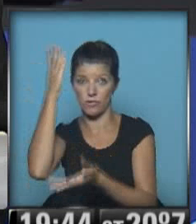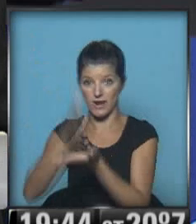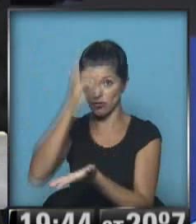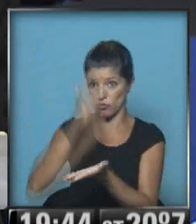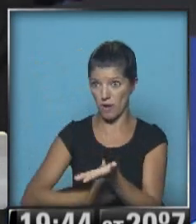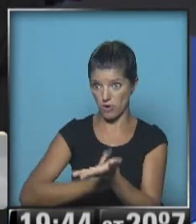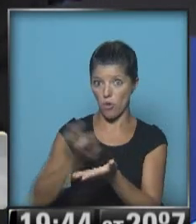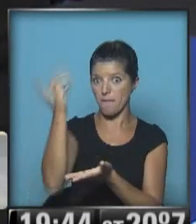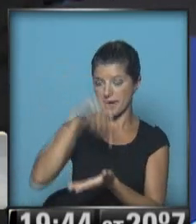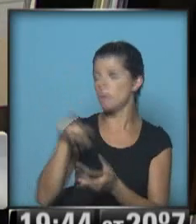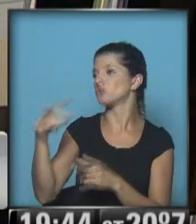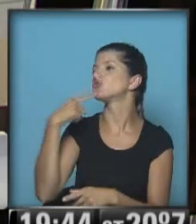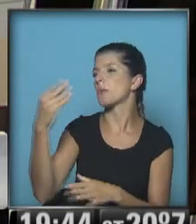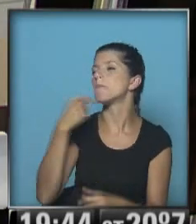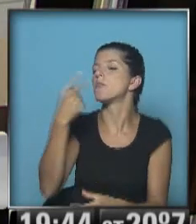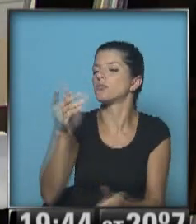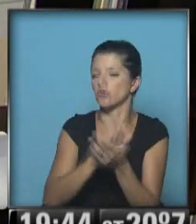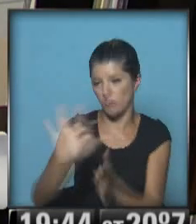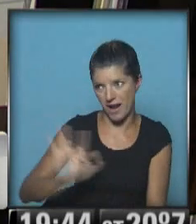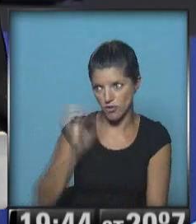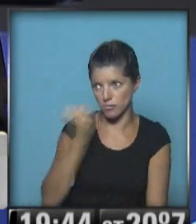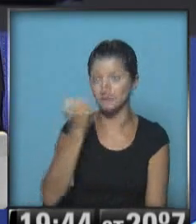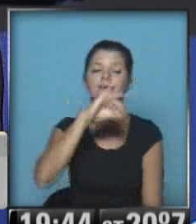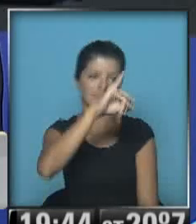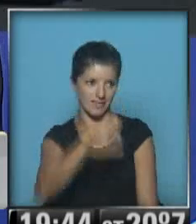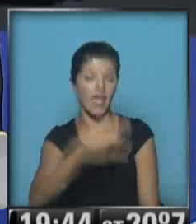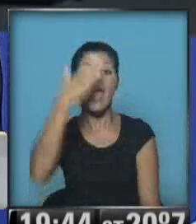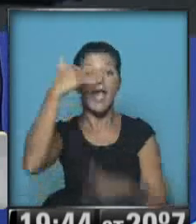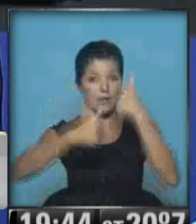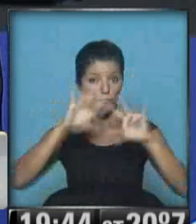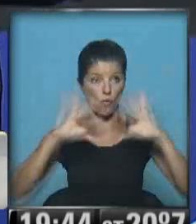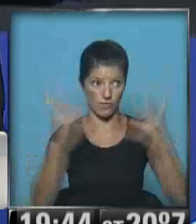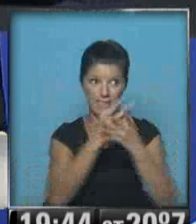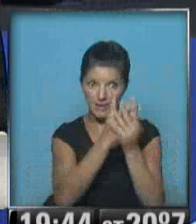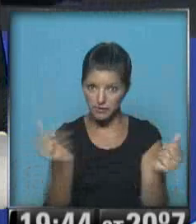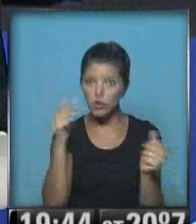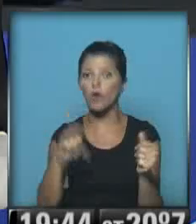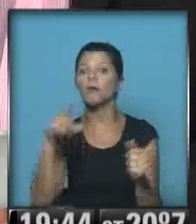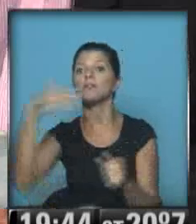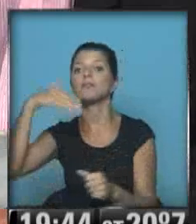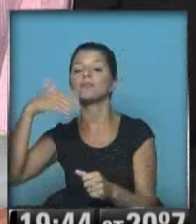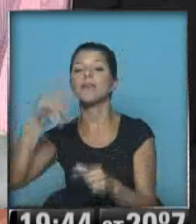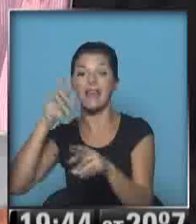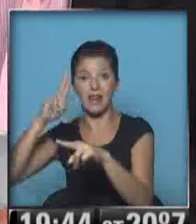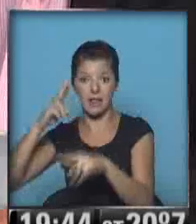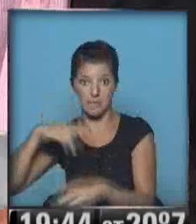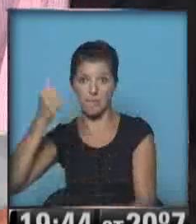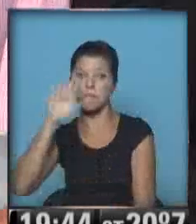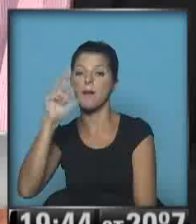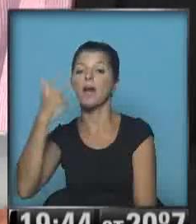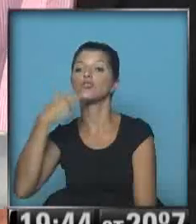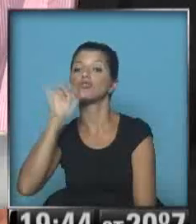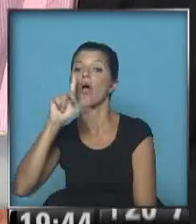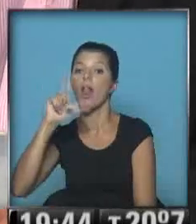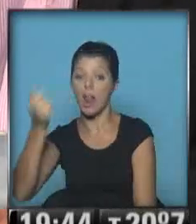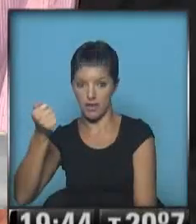preguntaba el año es importante exactamente Sí después del mundial que barsel también tuvo algo ver ahí fue contratado antes